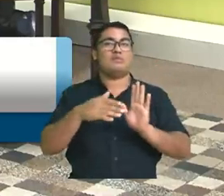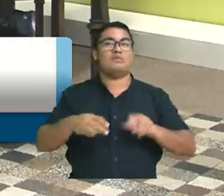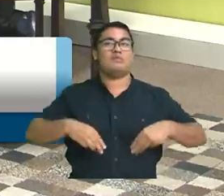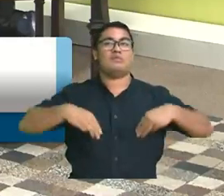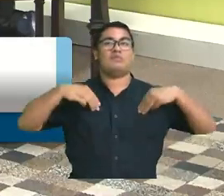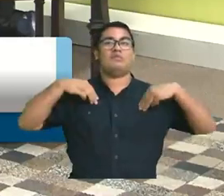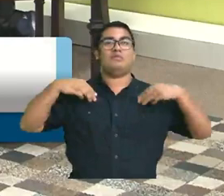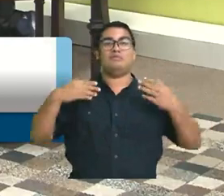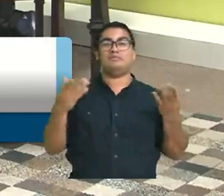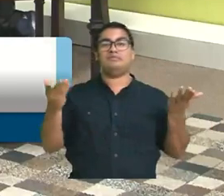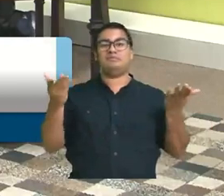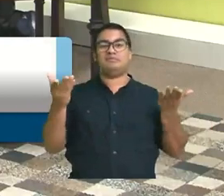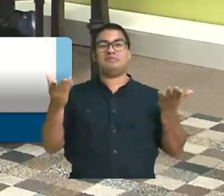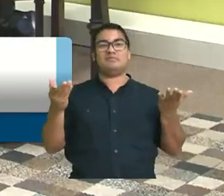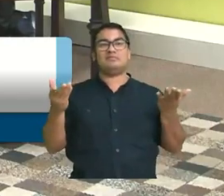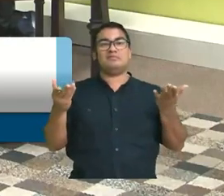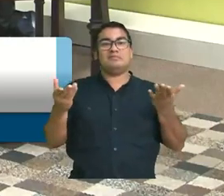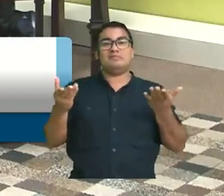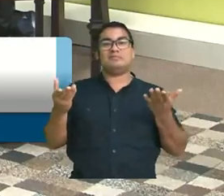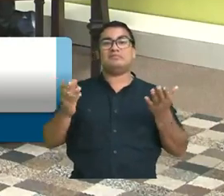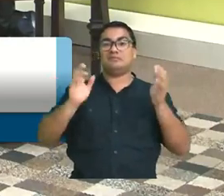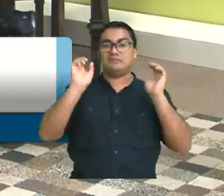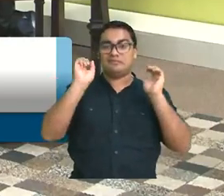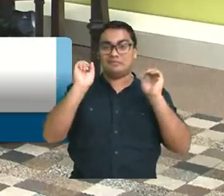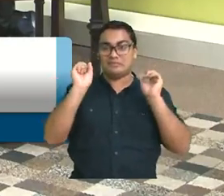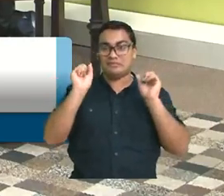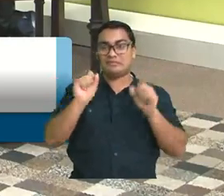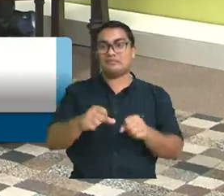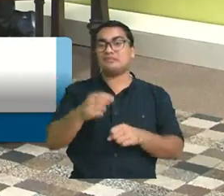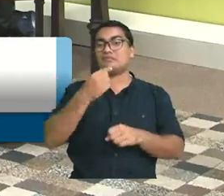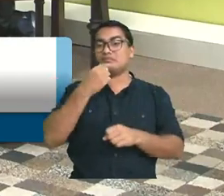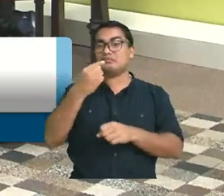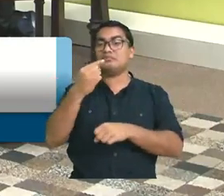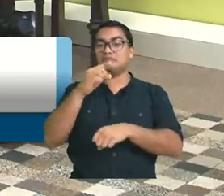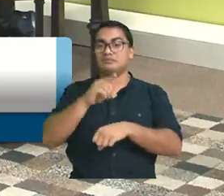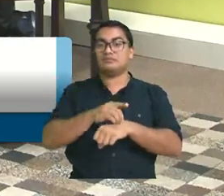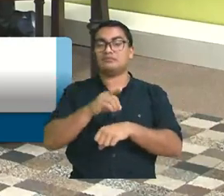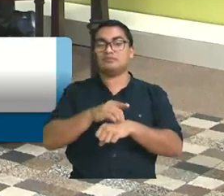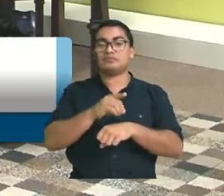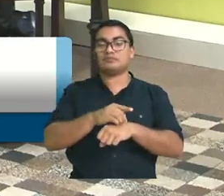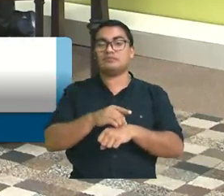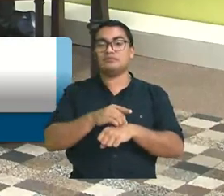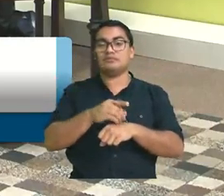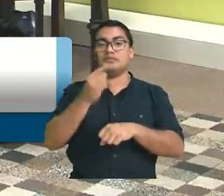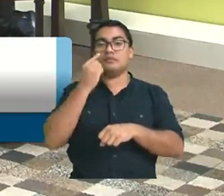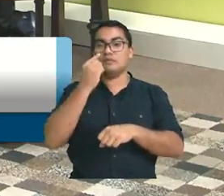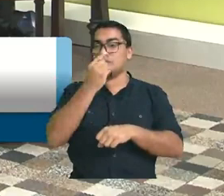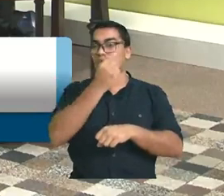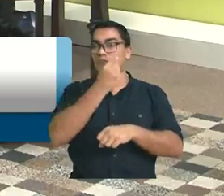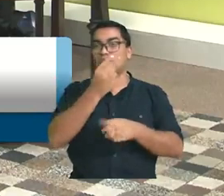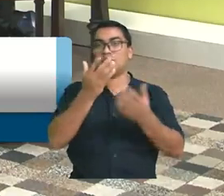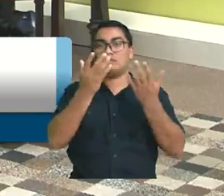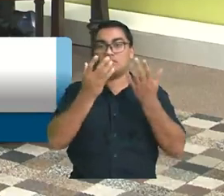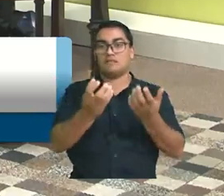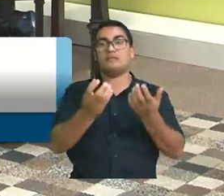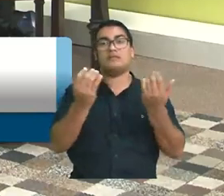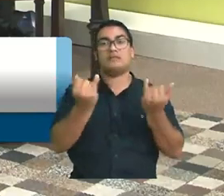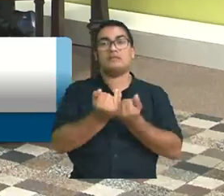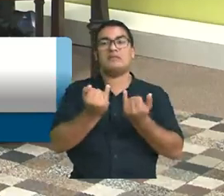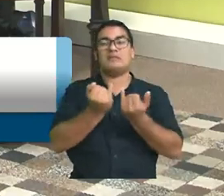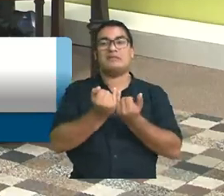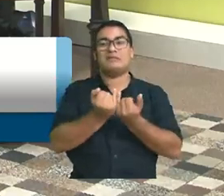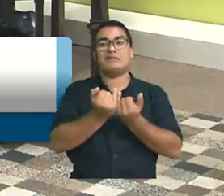sí. Entonces, ¿esto también puede incidir, doctora, en el síndrome del ojo seco? Por supuesto, y esto es lo